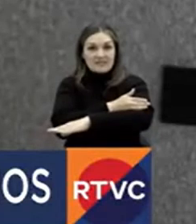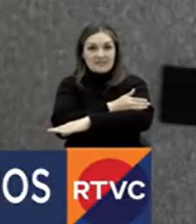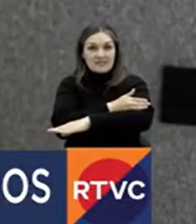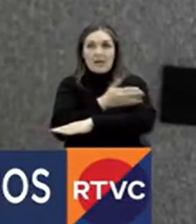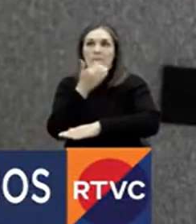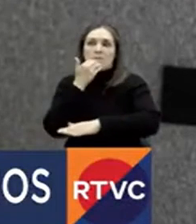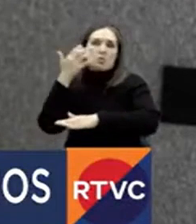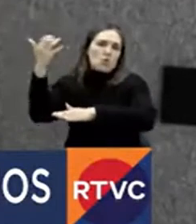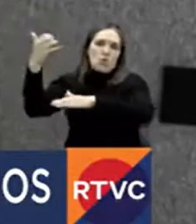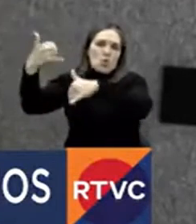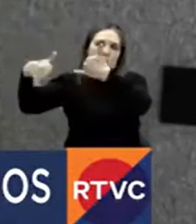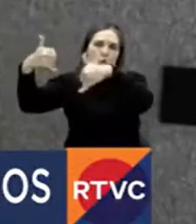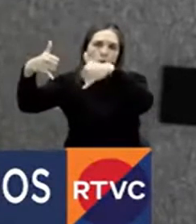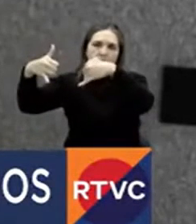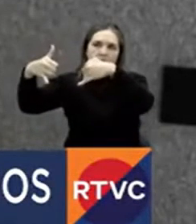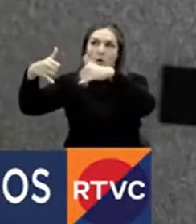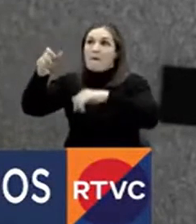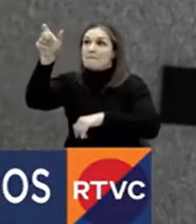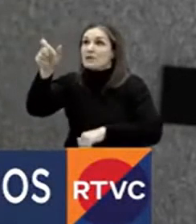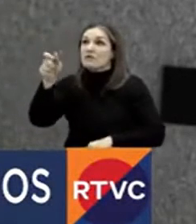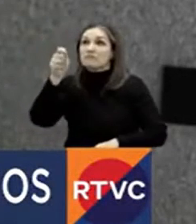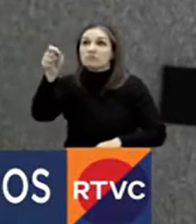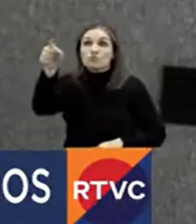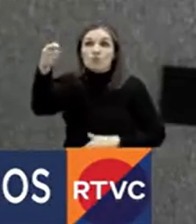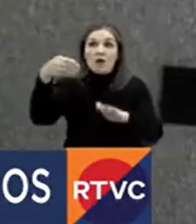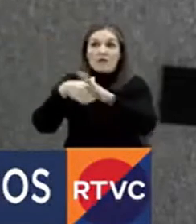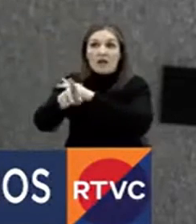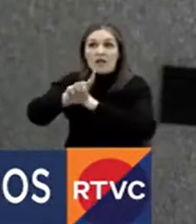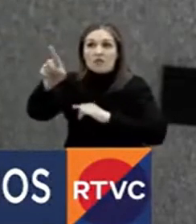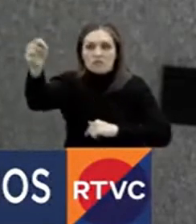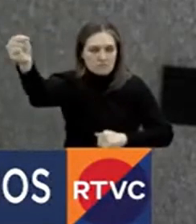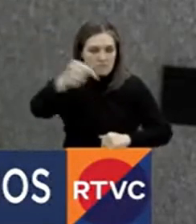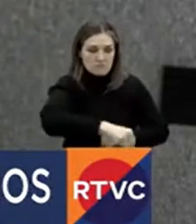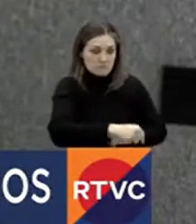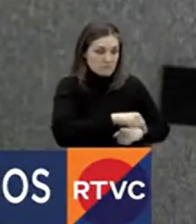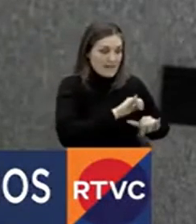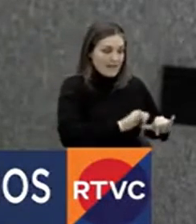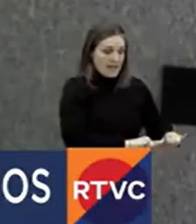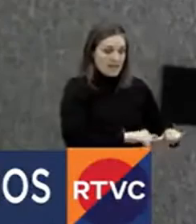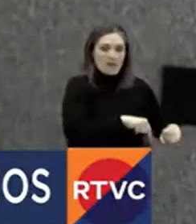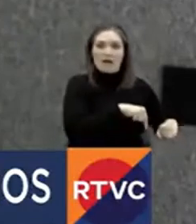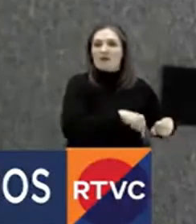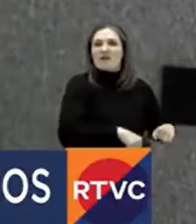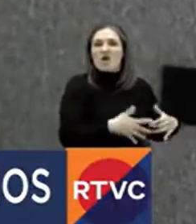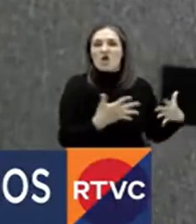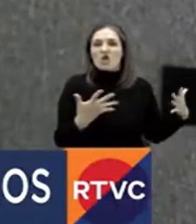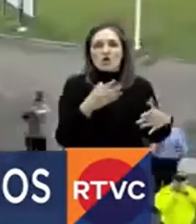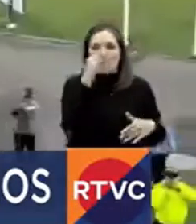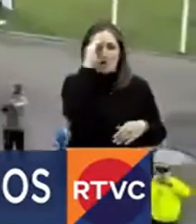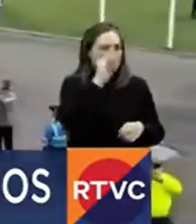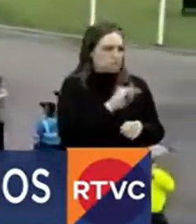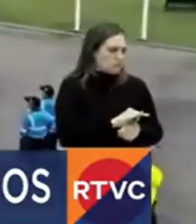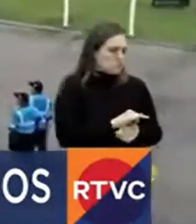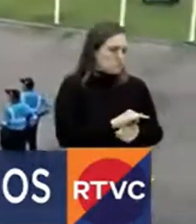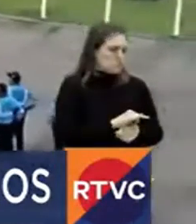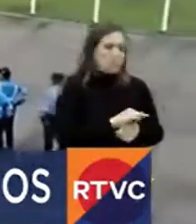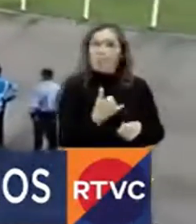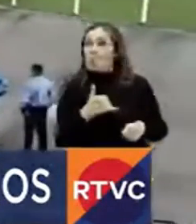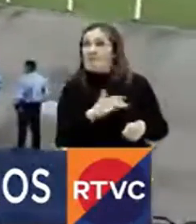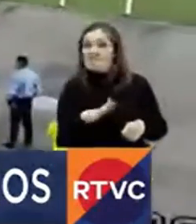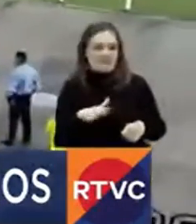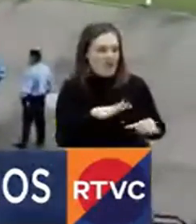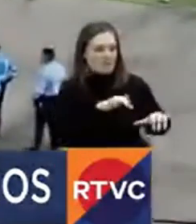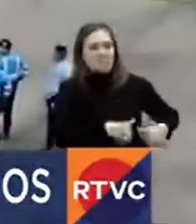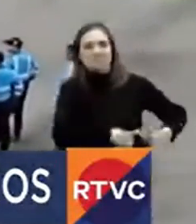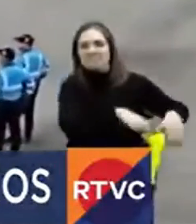Arsenal, si están expulsando a un jugador que no puede ir a ver los partidos del Arsenal, el energúmeno pues tiene que estar sentadito en una comisaría. Estas decisiones dejan